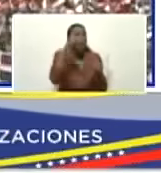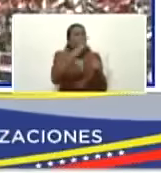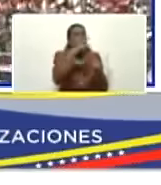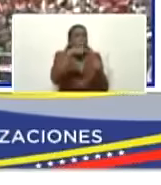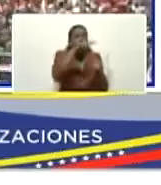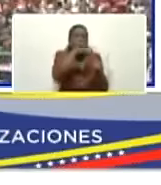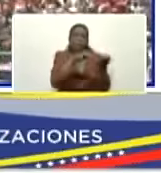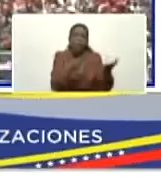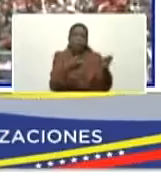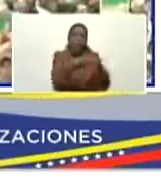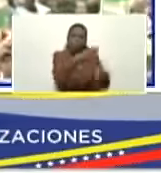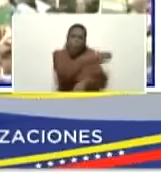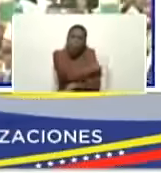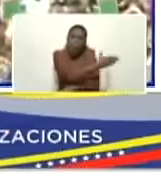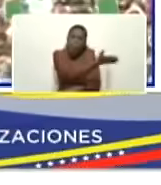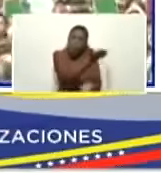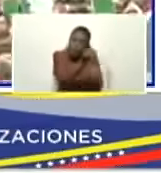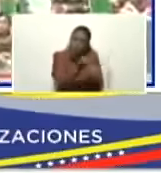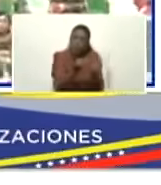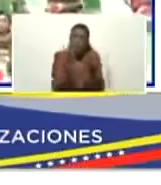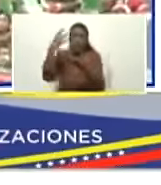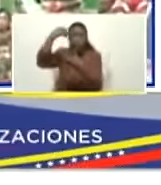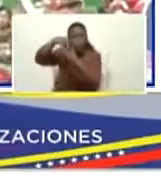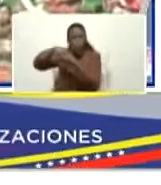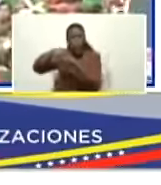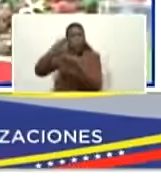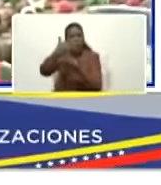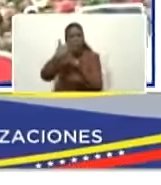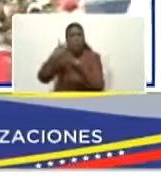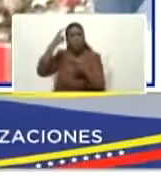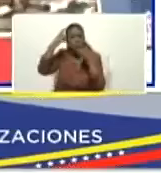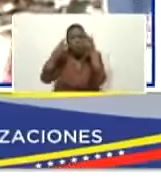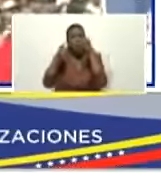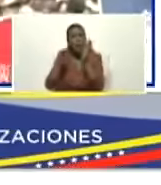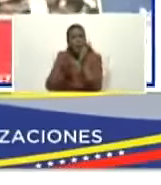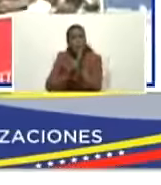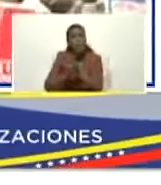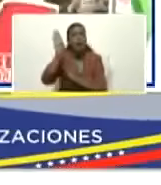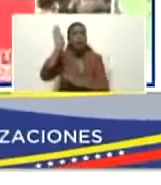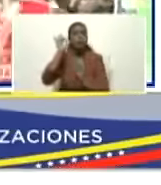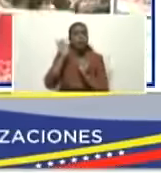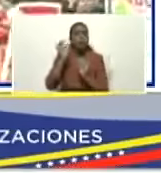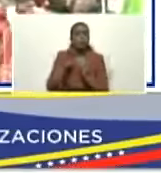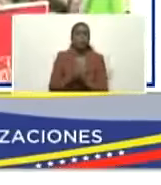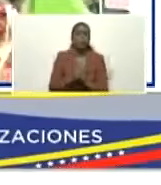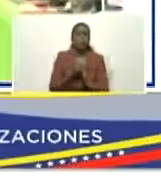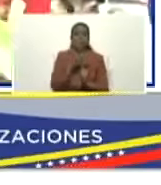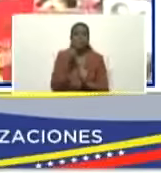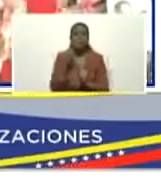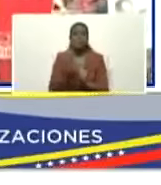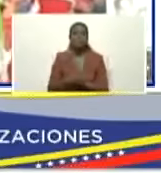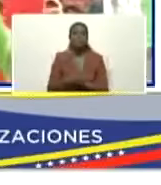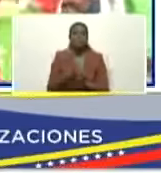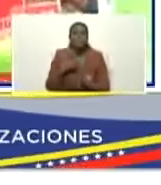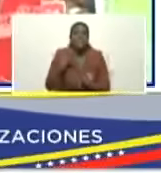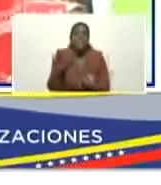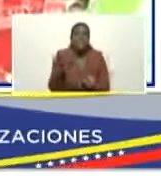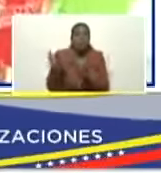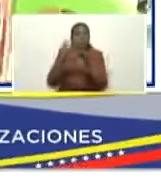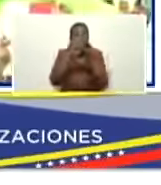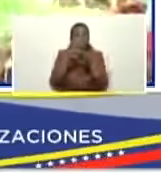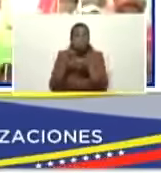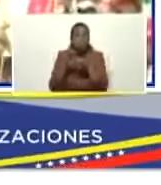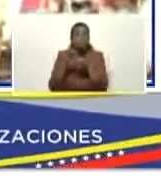engañar? Vente, vale, vamos a unirnos, que la patria que viene va a ser mucho mejor si estamos